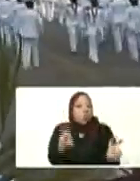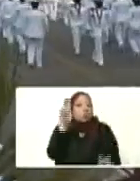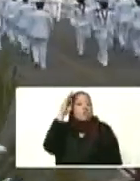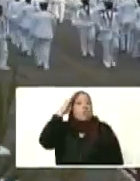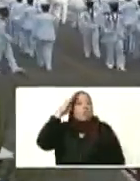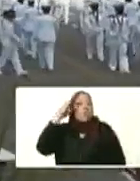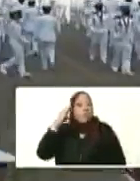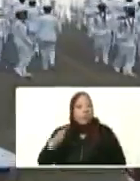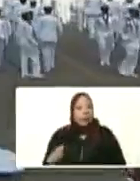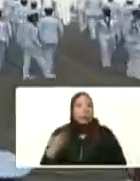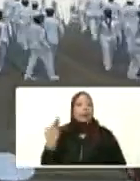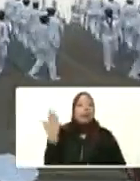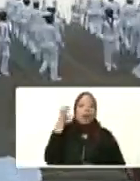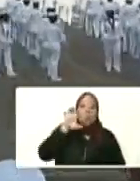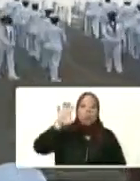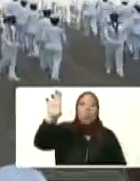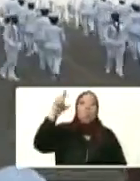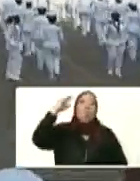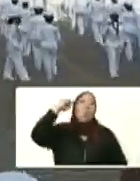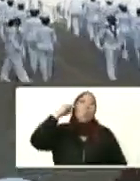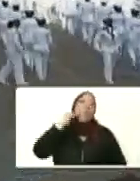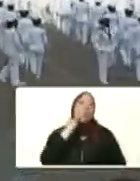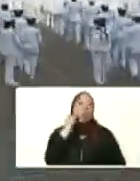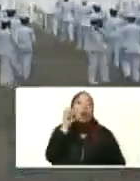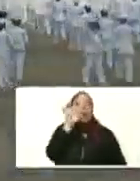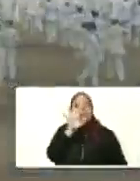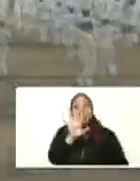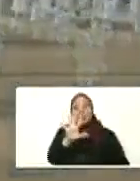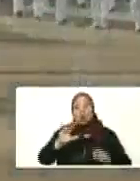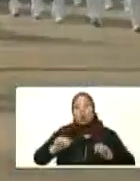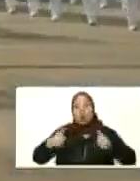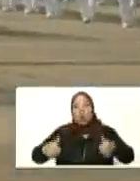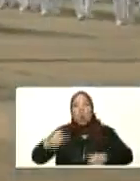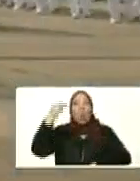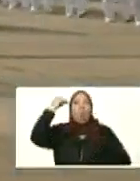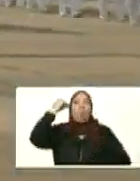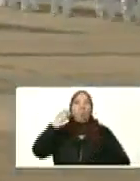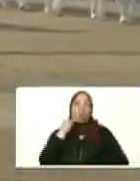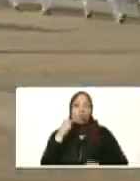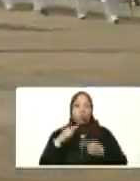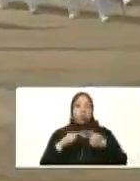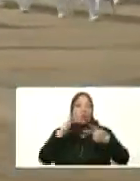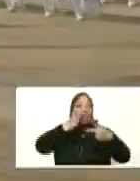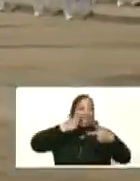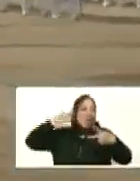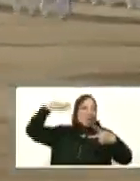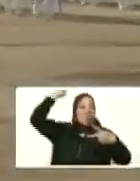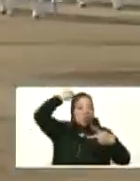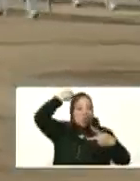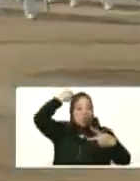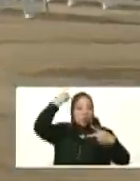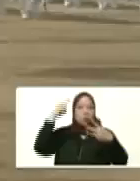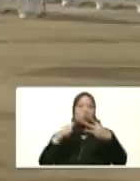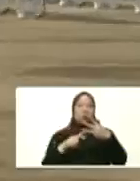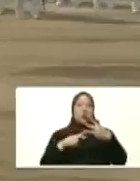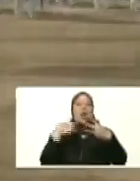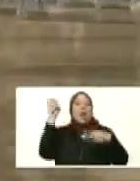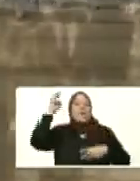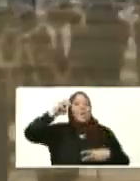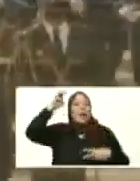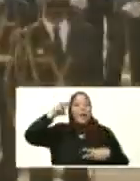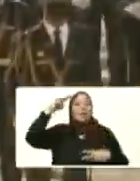bolivariana, basándose en las cinco raíces: Simón Bolívar, Francisco de Miranda, Antonio José de